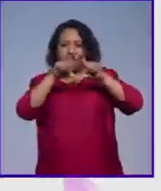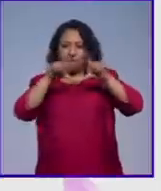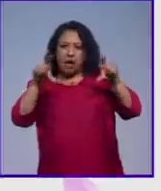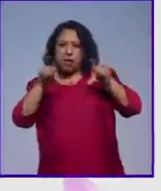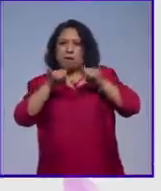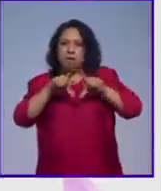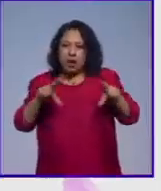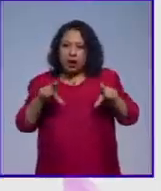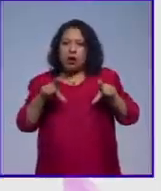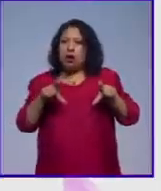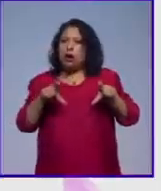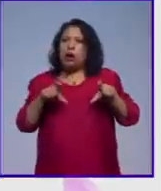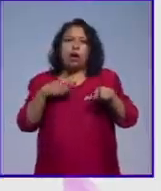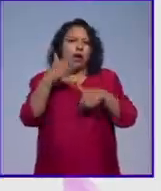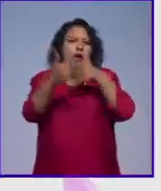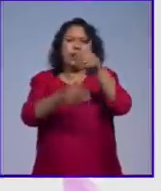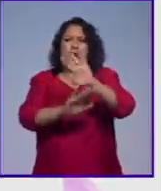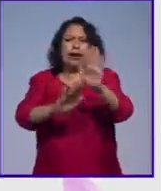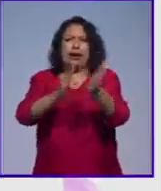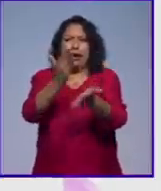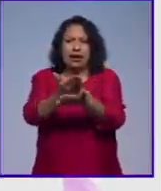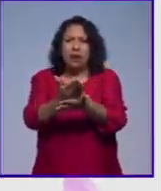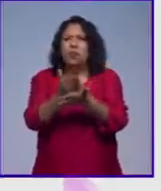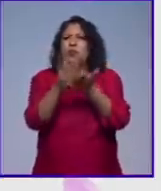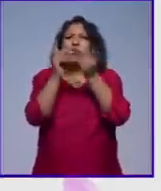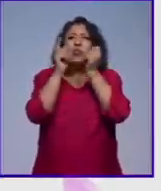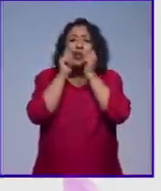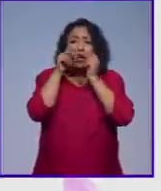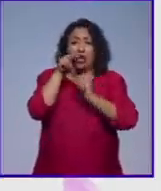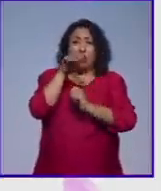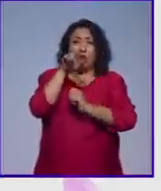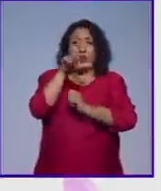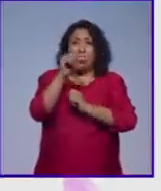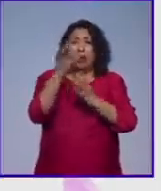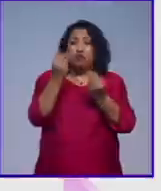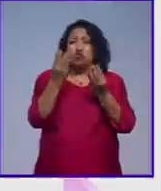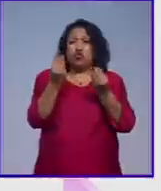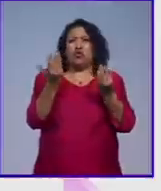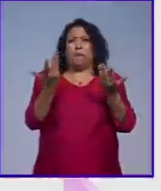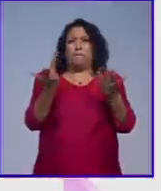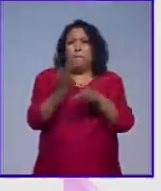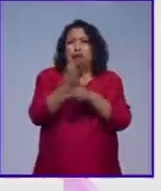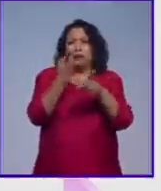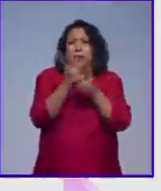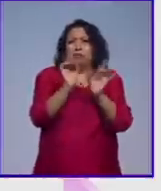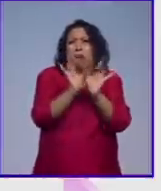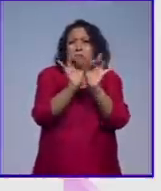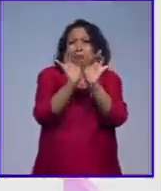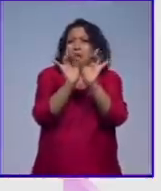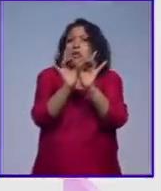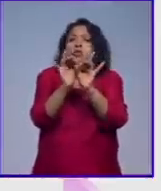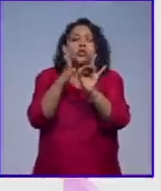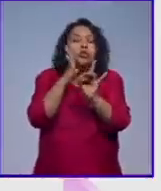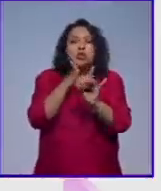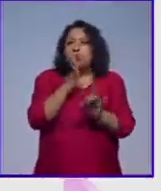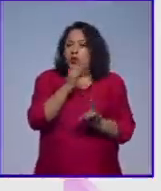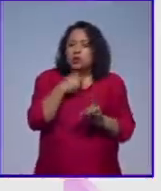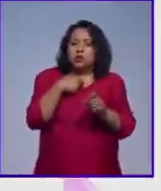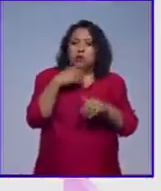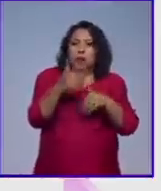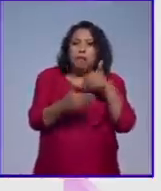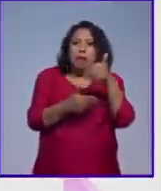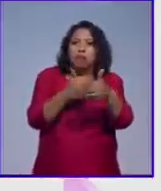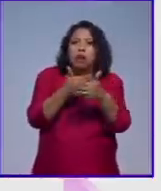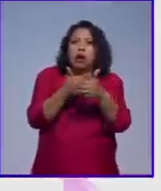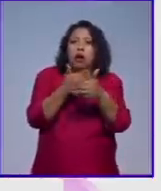párrafo, y no avanzar más, a pesar de que la novela es una acción vertiginosa, yo no avanzar en la escritura hasta